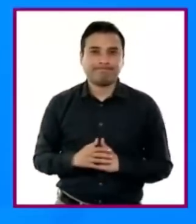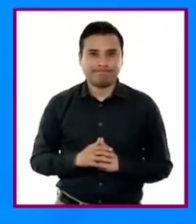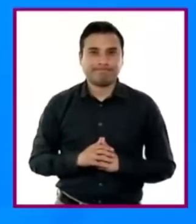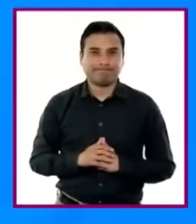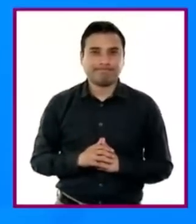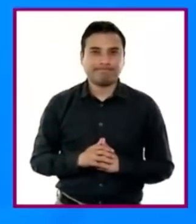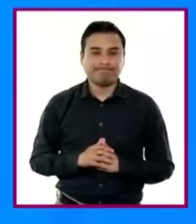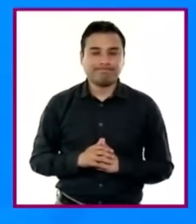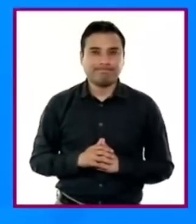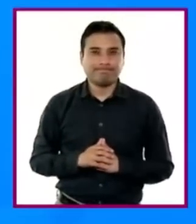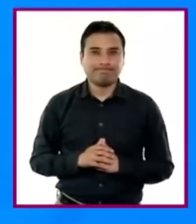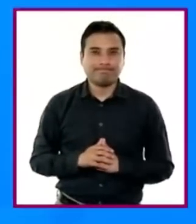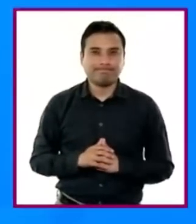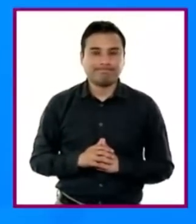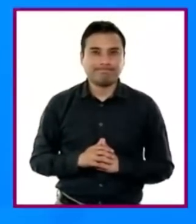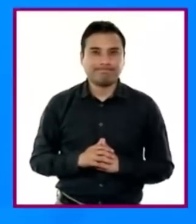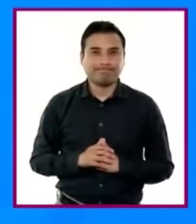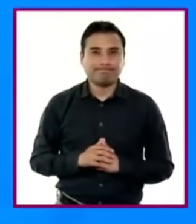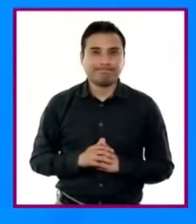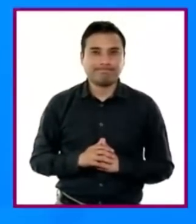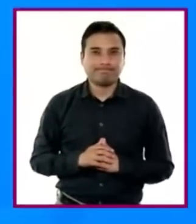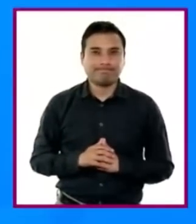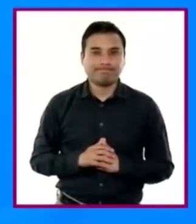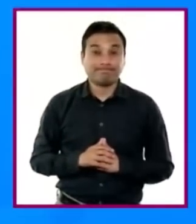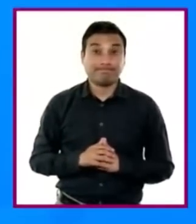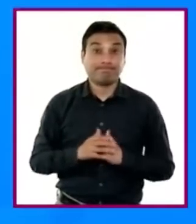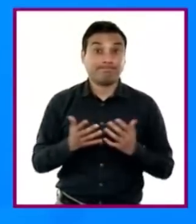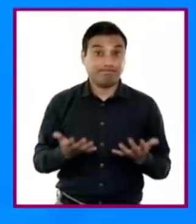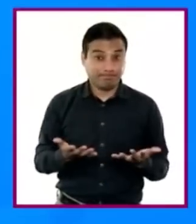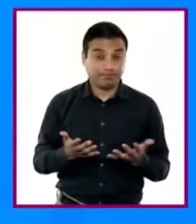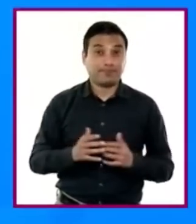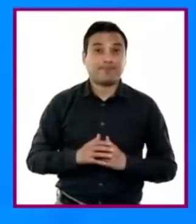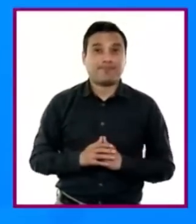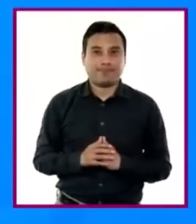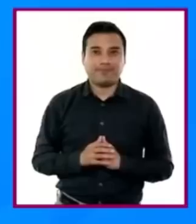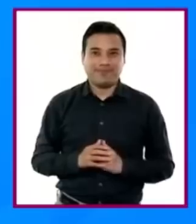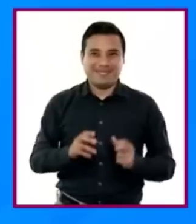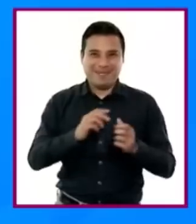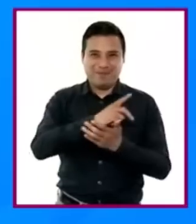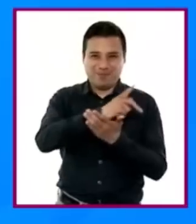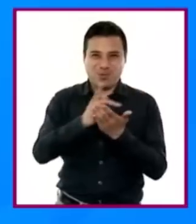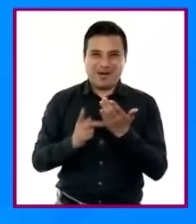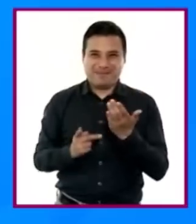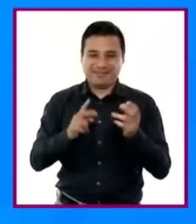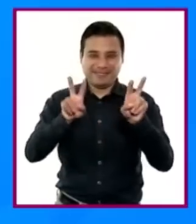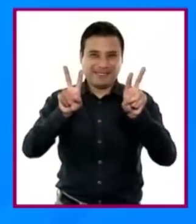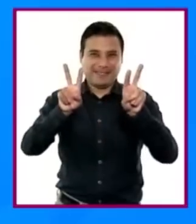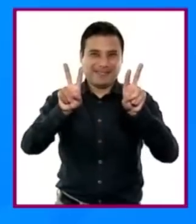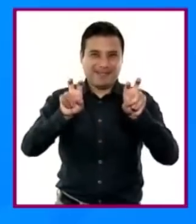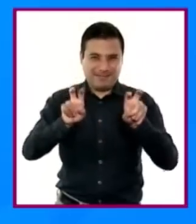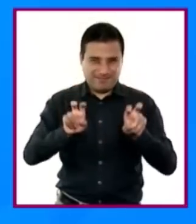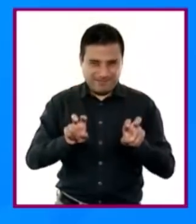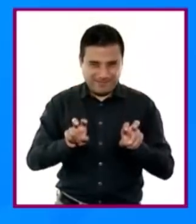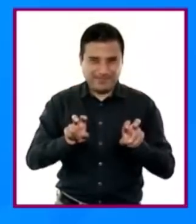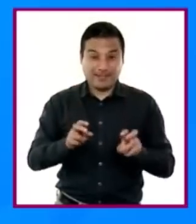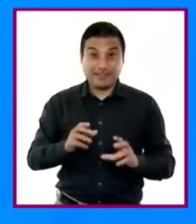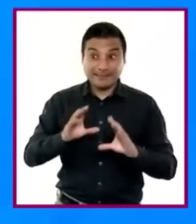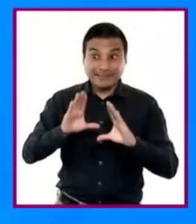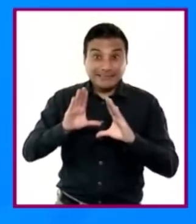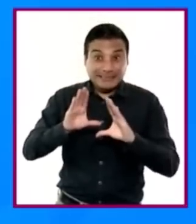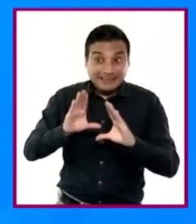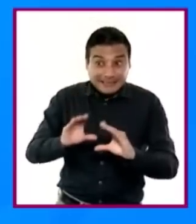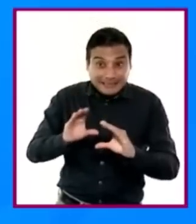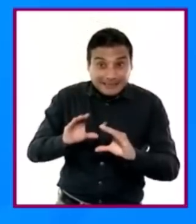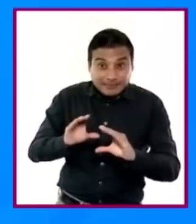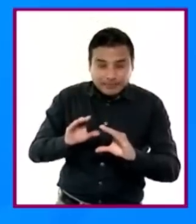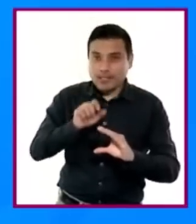por ello se pretende que con el estudio de los contenidos de los programas y la implementación de diversas